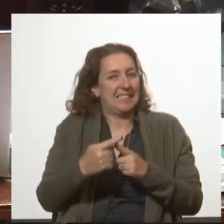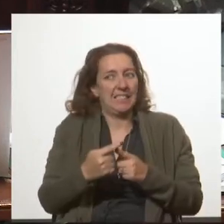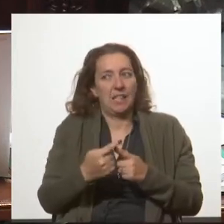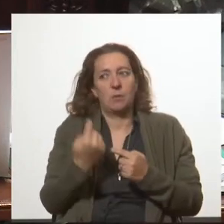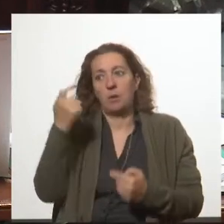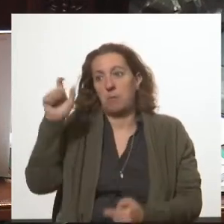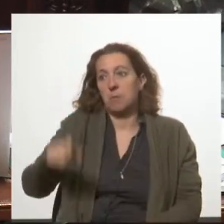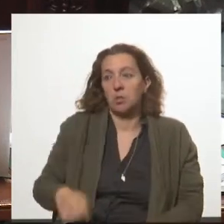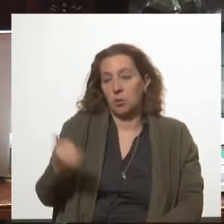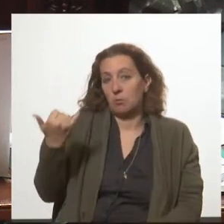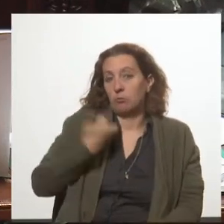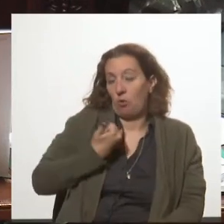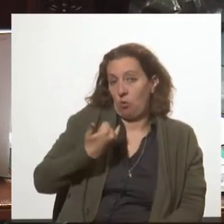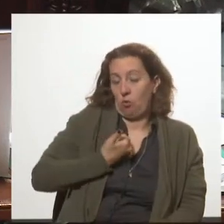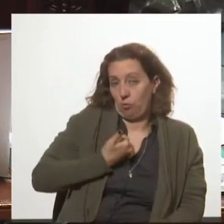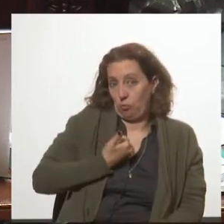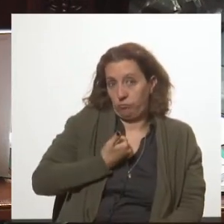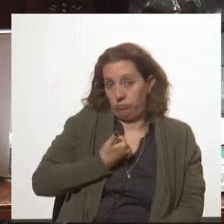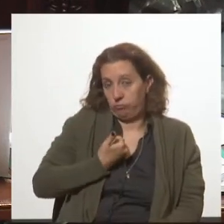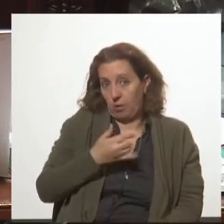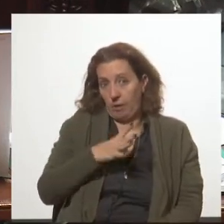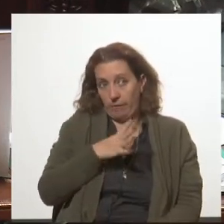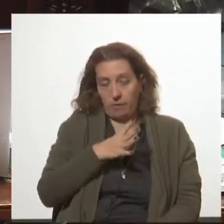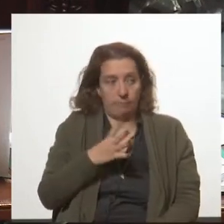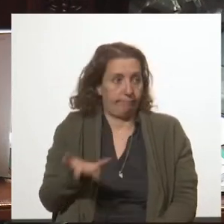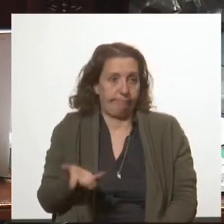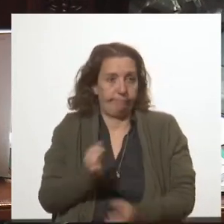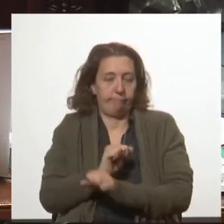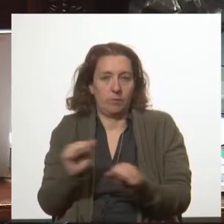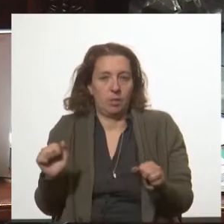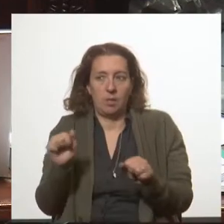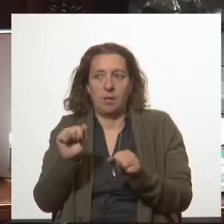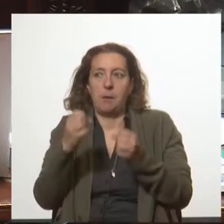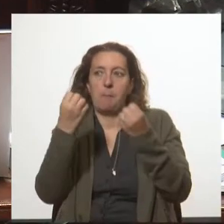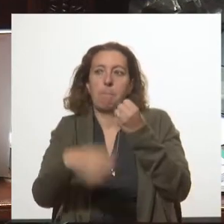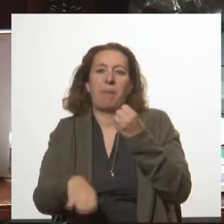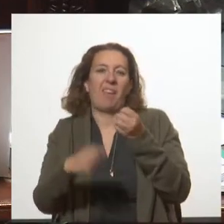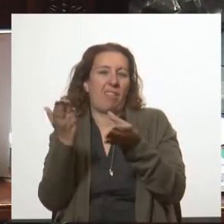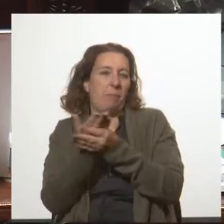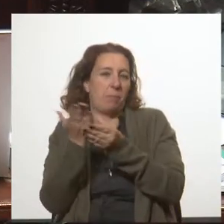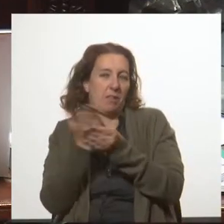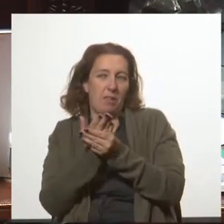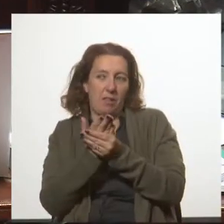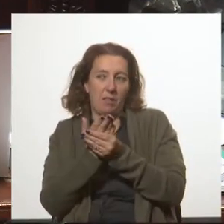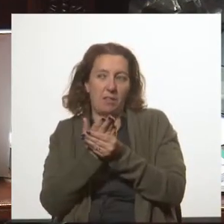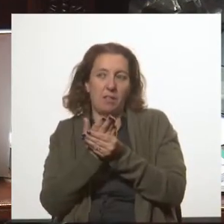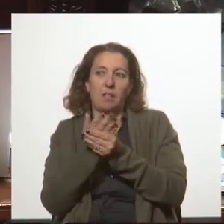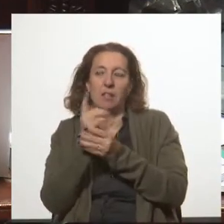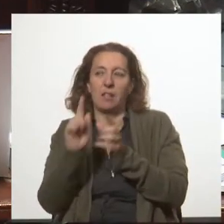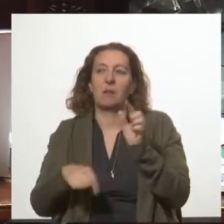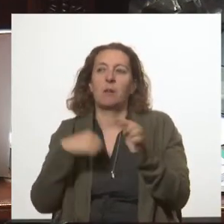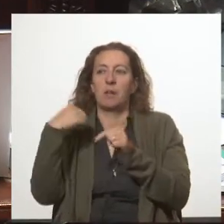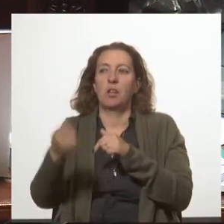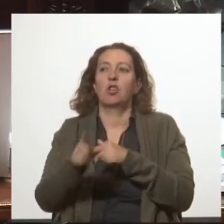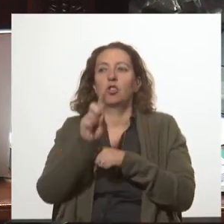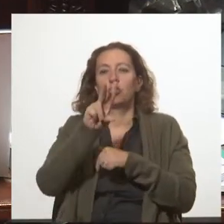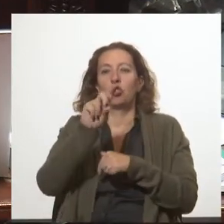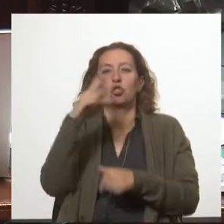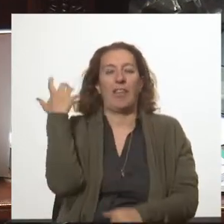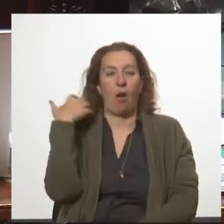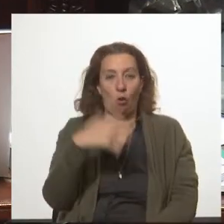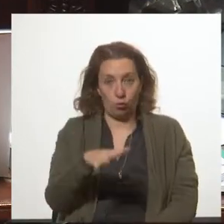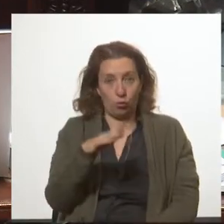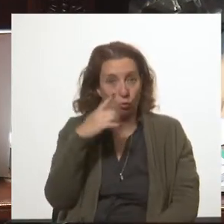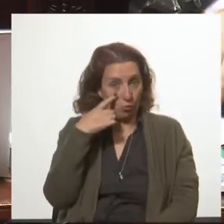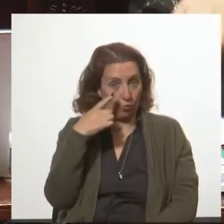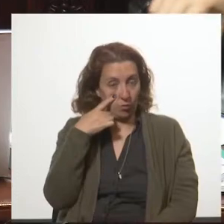gentilmente no lo hizo saber que existía porque no había podido llegar al directorio que se perdió el expediente de cual recién el 12 de agosto lo conocimos a